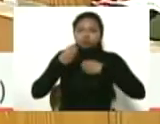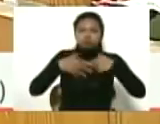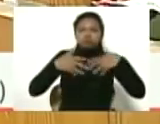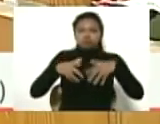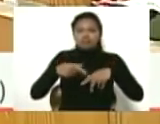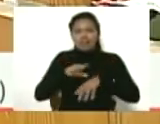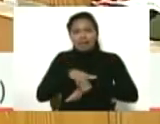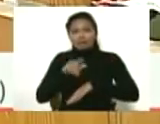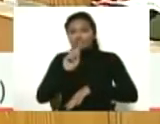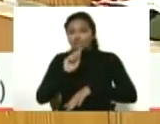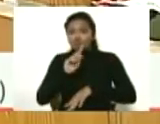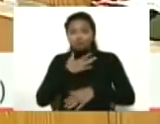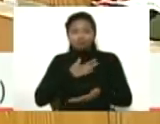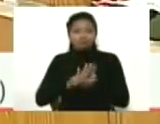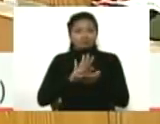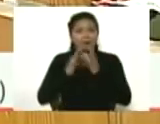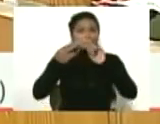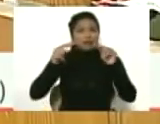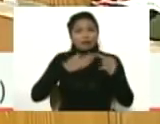que queremos,